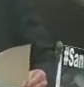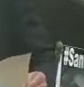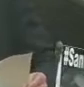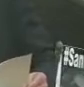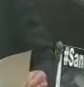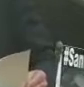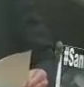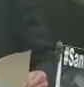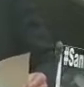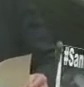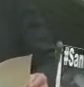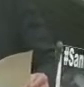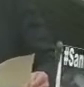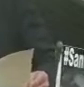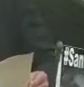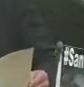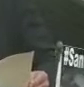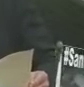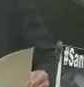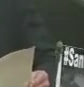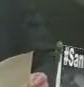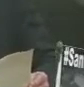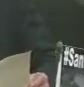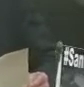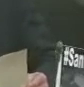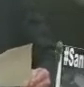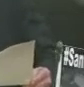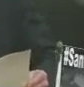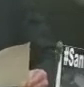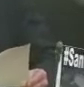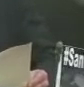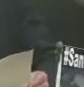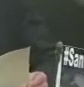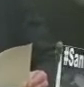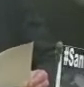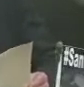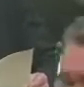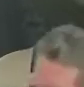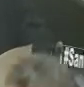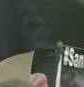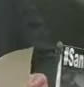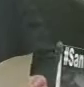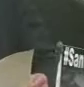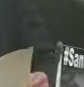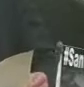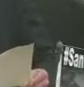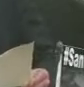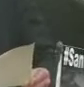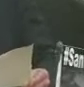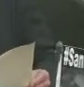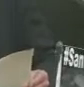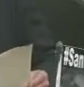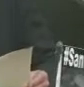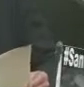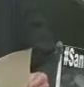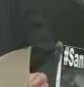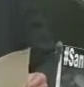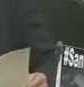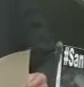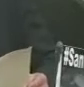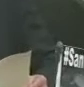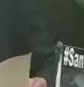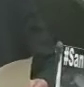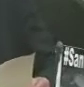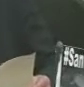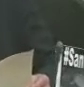que empezamos la segunda fase de la resistencia civil de millones de colombianos con la recolección de firmas, se burla el